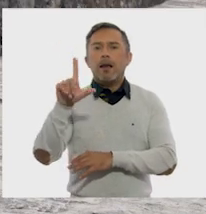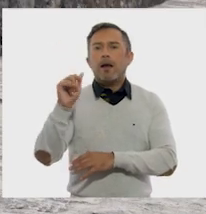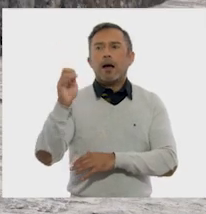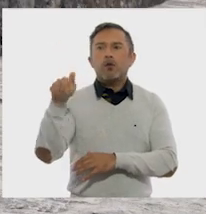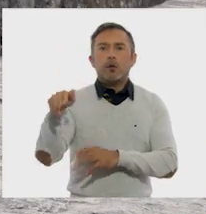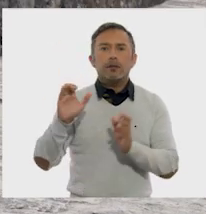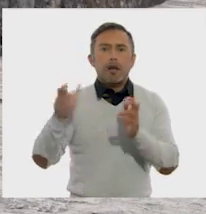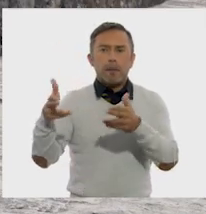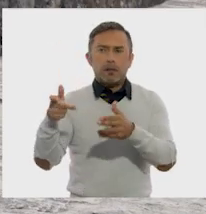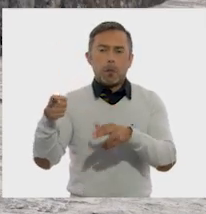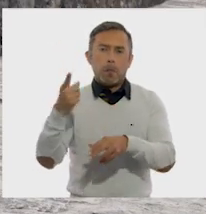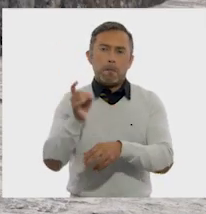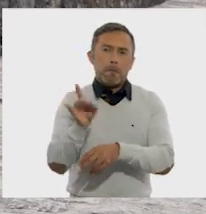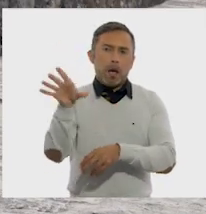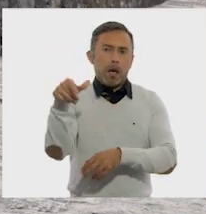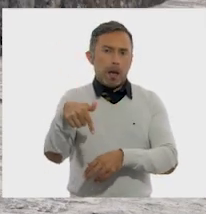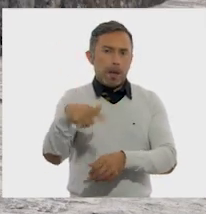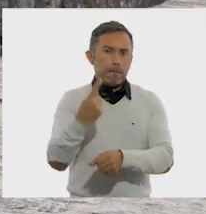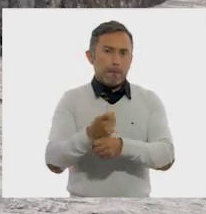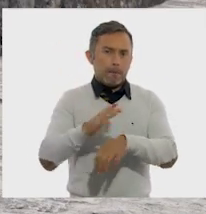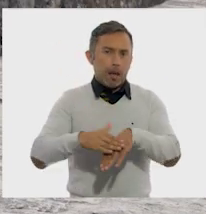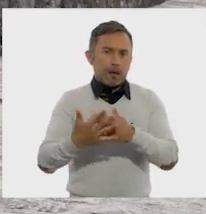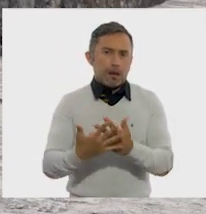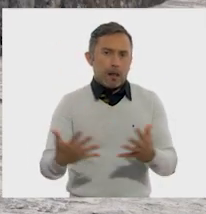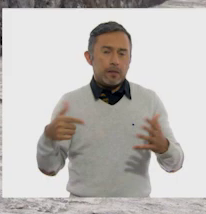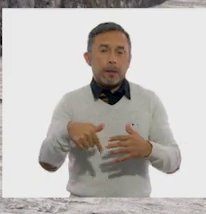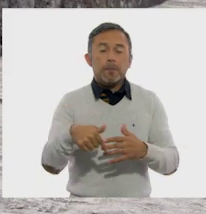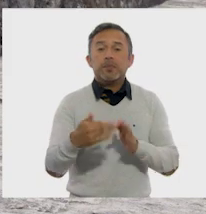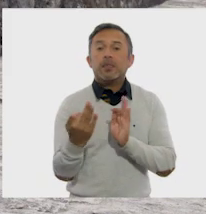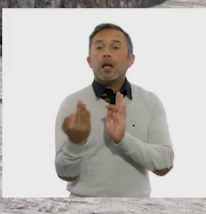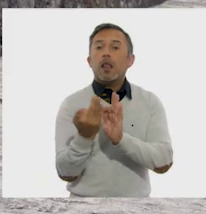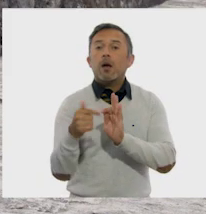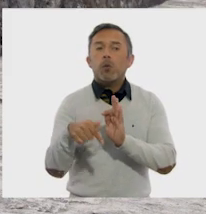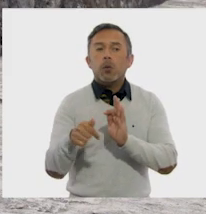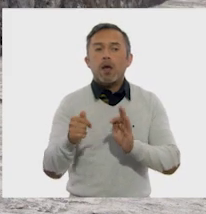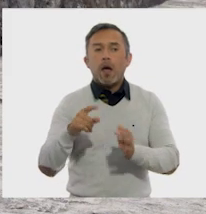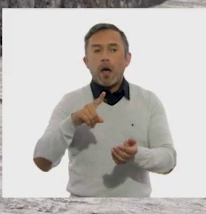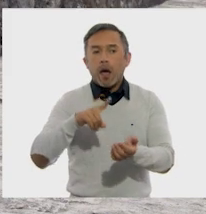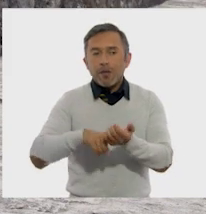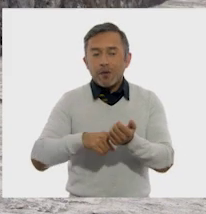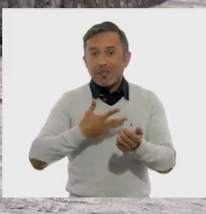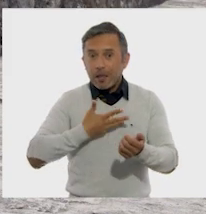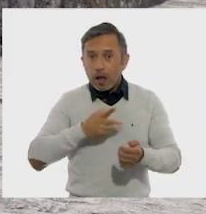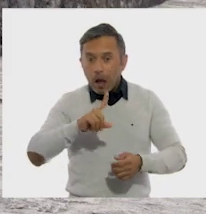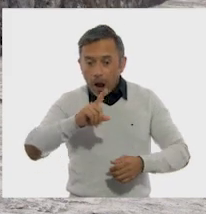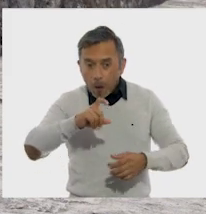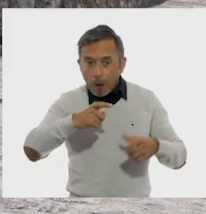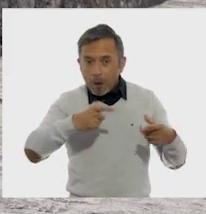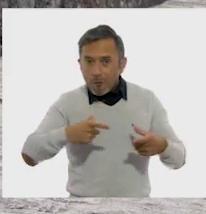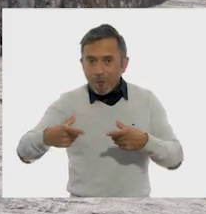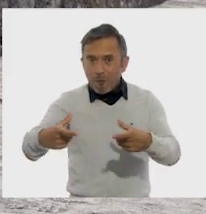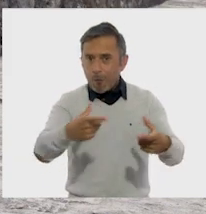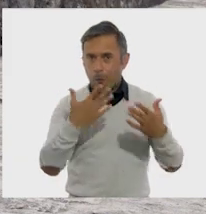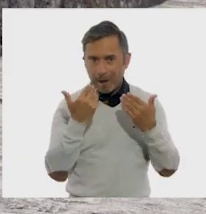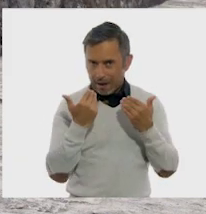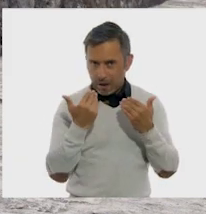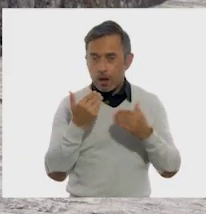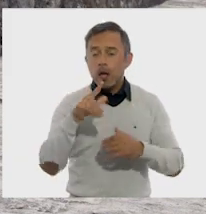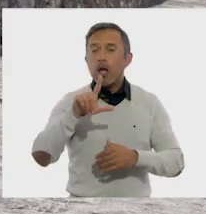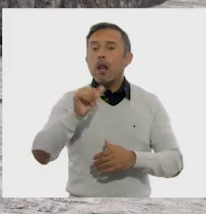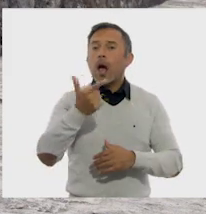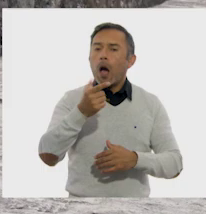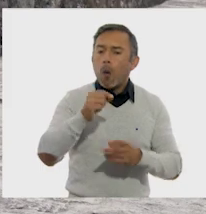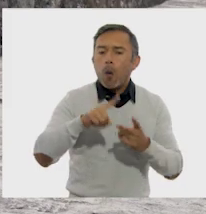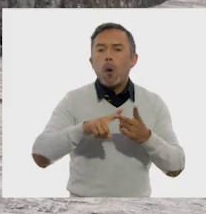Una característica que tiene la reserva de la biosfera de Calakmul es que no hay cuerpos permanentes de agua, es decir, no hay lagunas, no hay ríos,